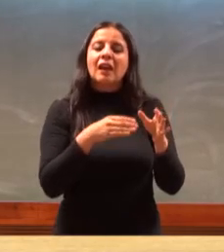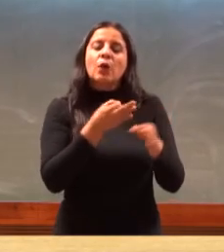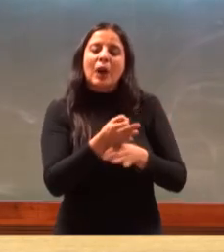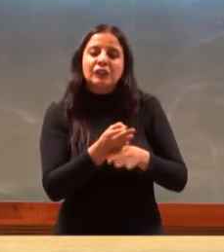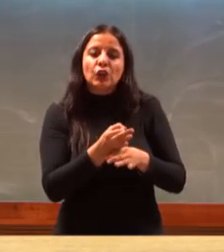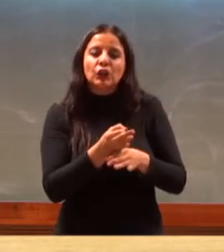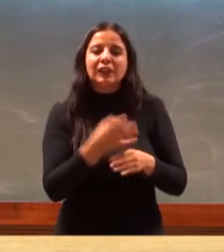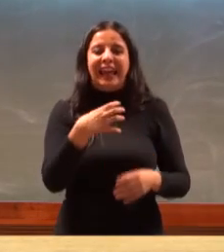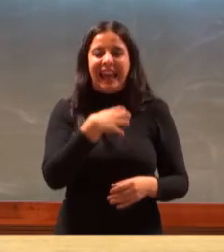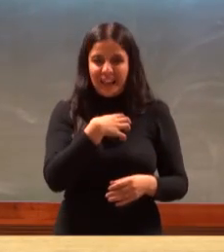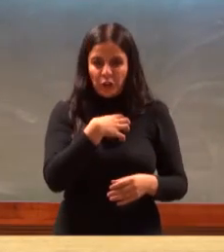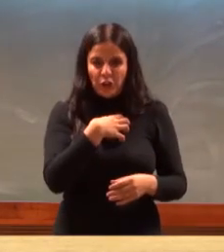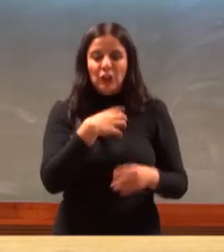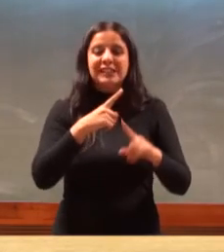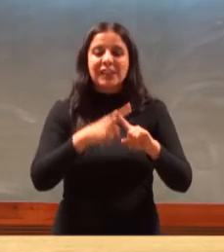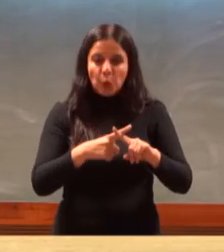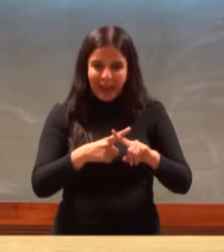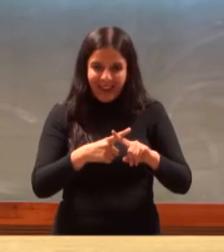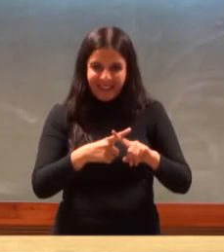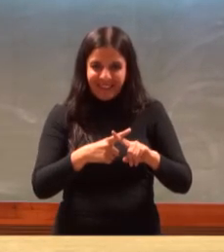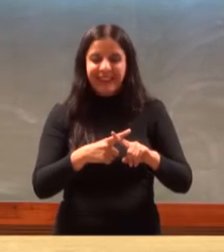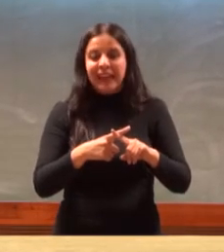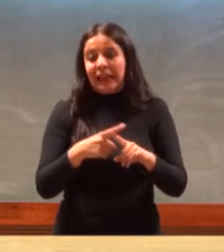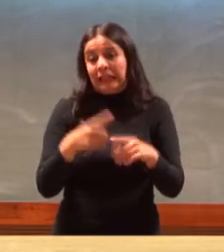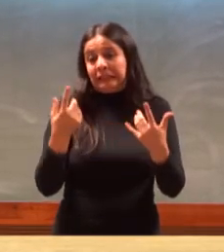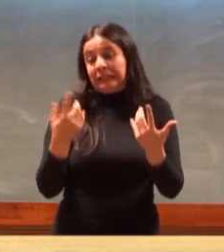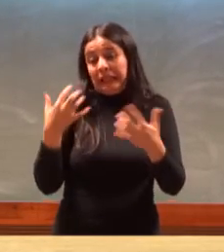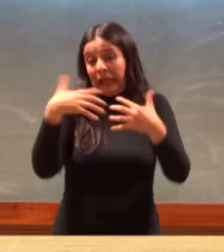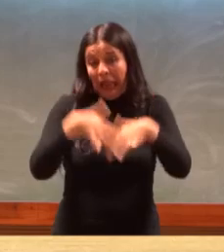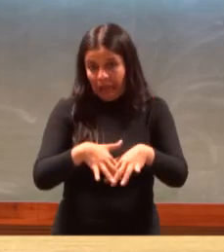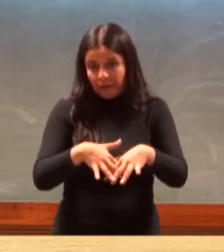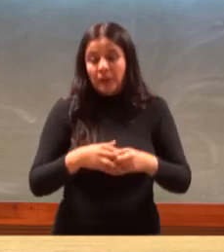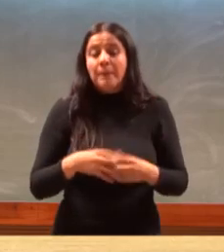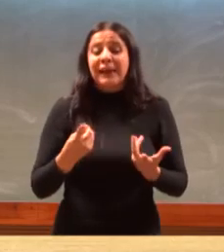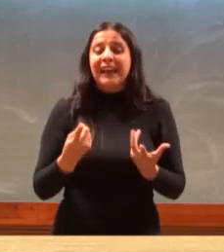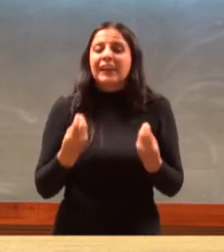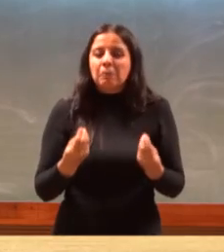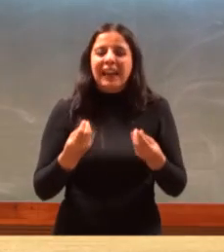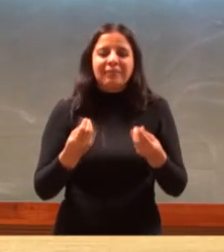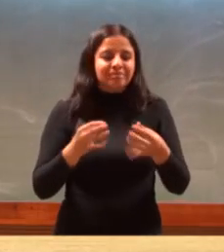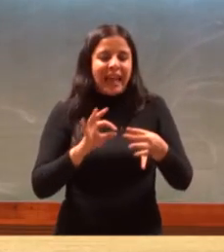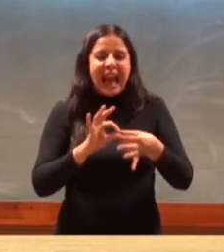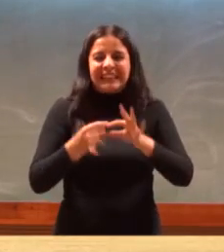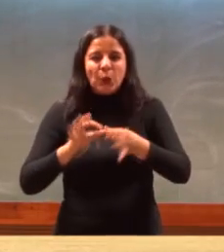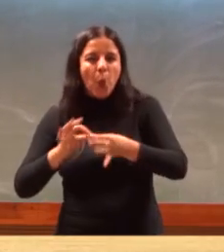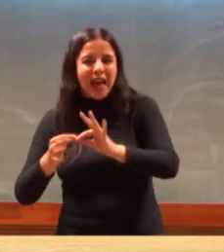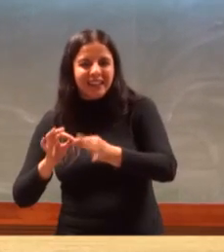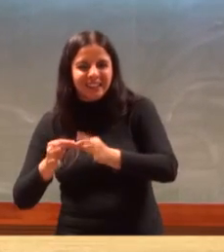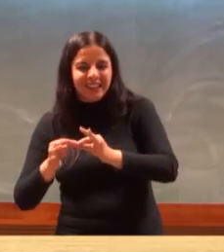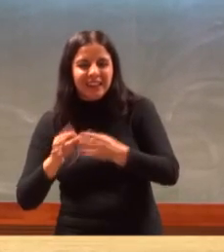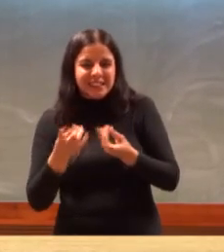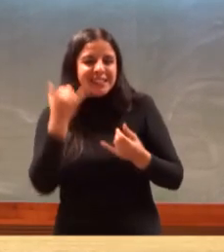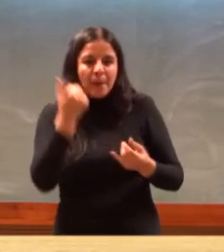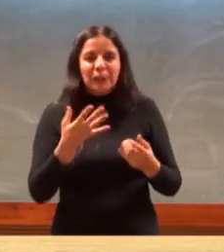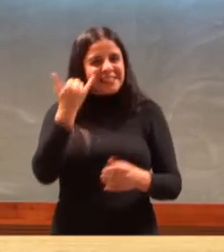género sexualidades y educación sexual integral es decir que haya un espacio institucional en donde se articule la experiencia que ya tiene que es muy importante la